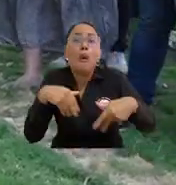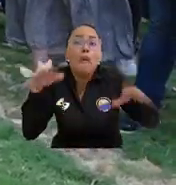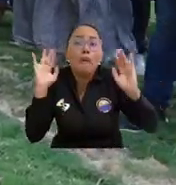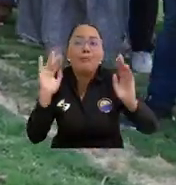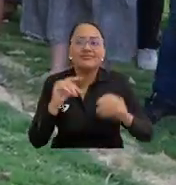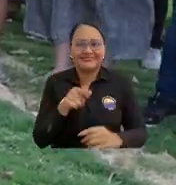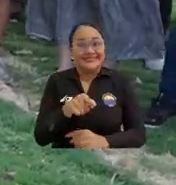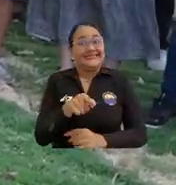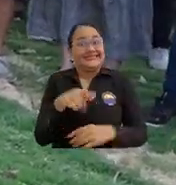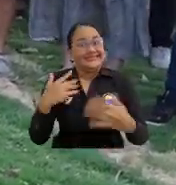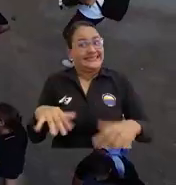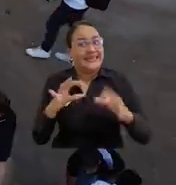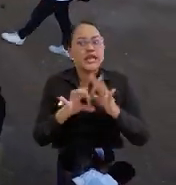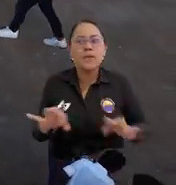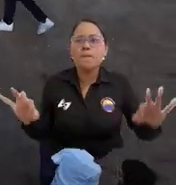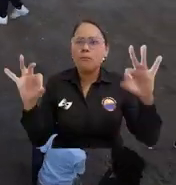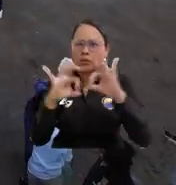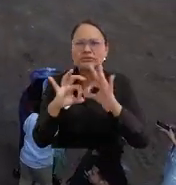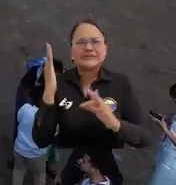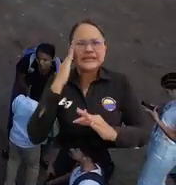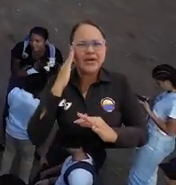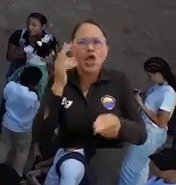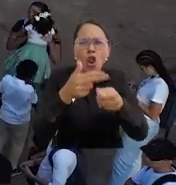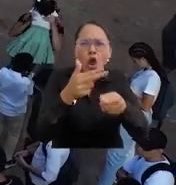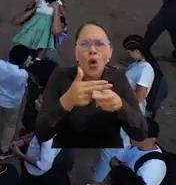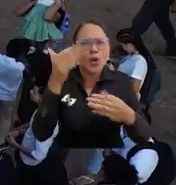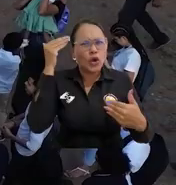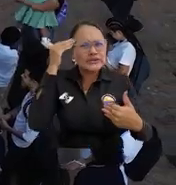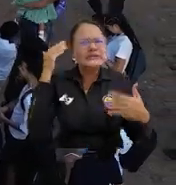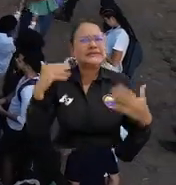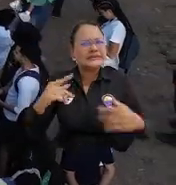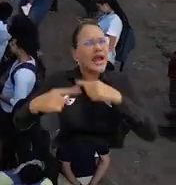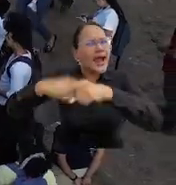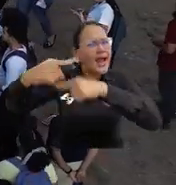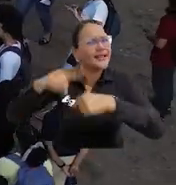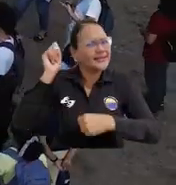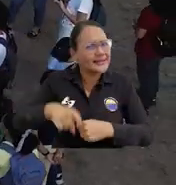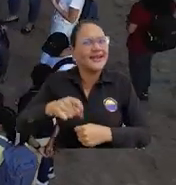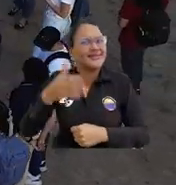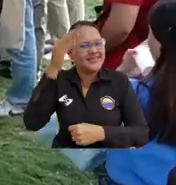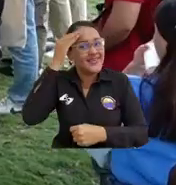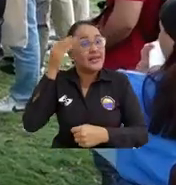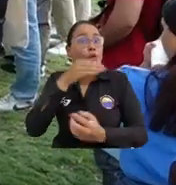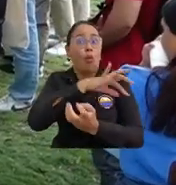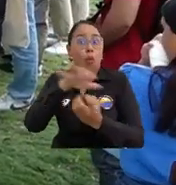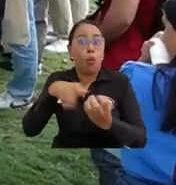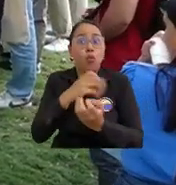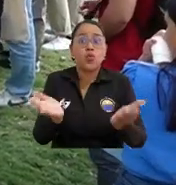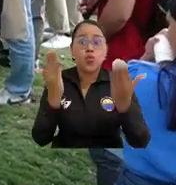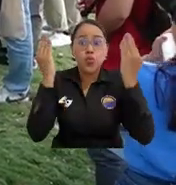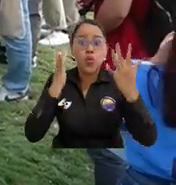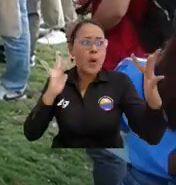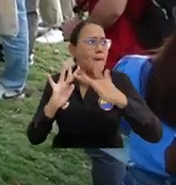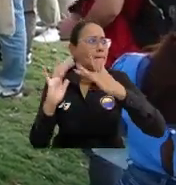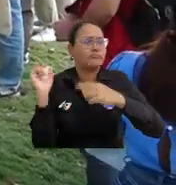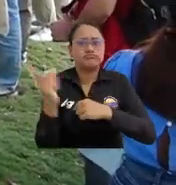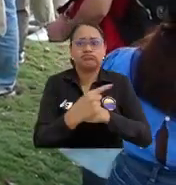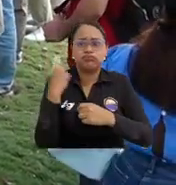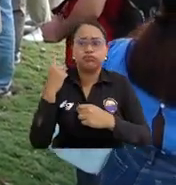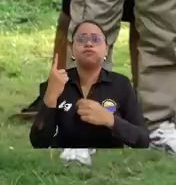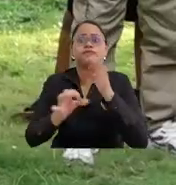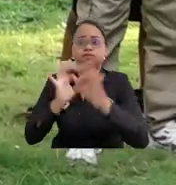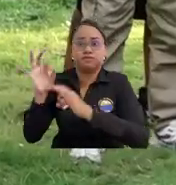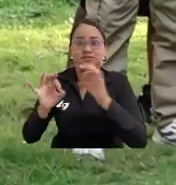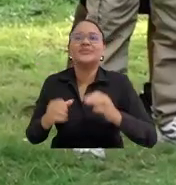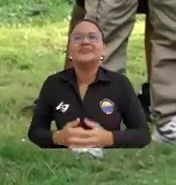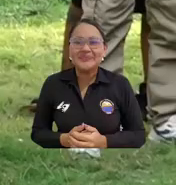árboles. Y con esto lo que buscamos es concientizar a las nuevas generaciones de lo que significan los árboles para los ecosistemas y para nosotros en general. La comunidad